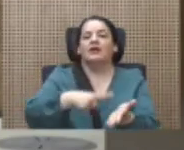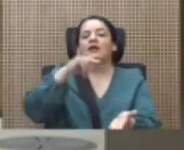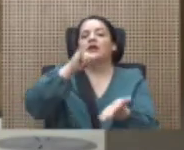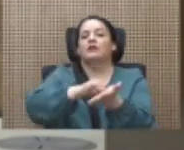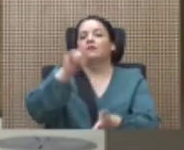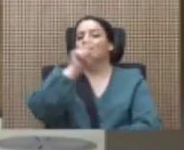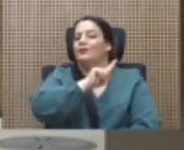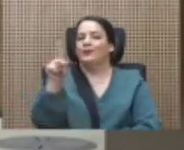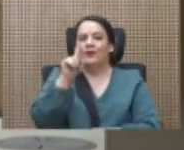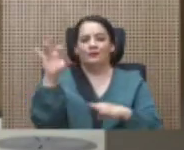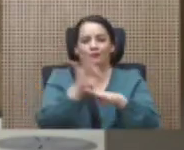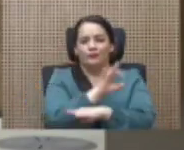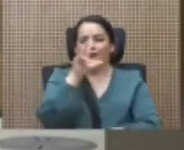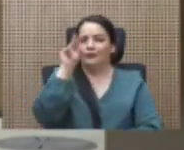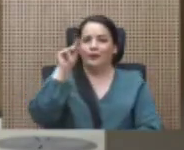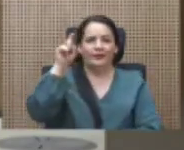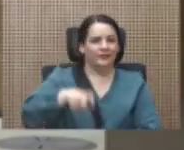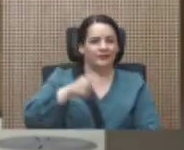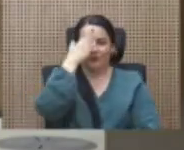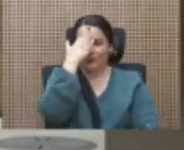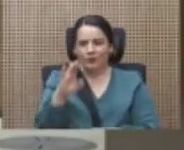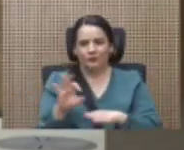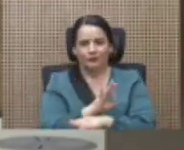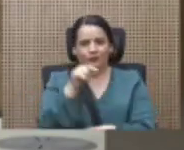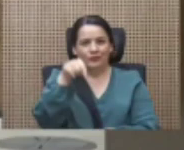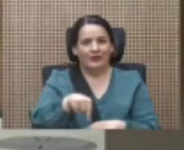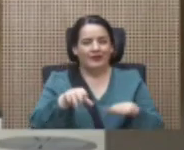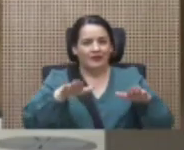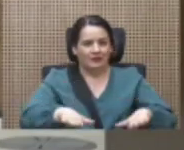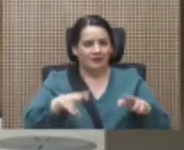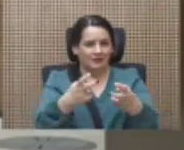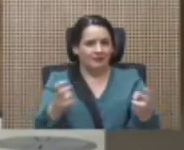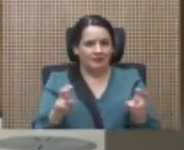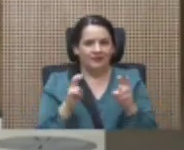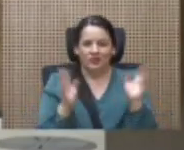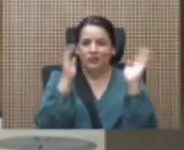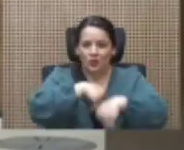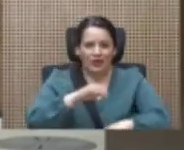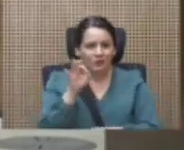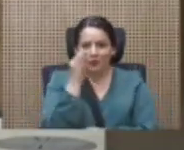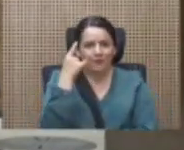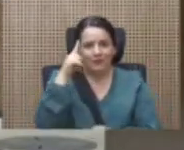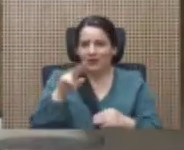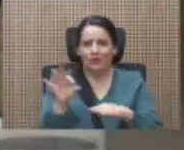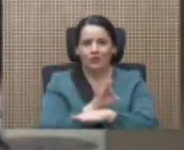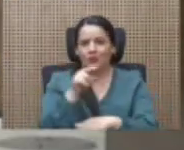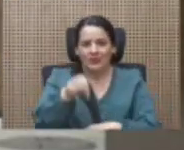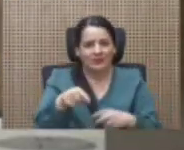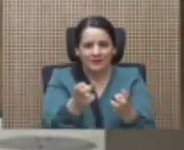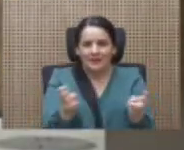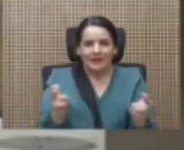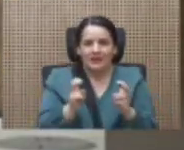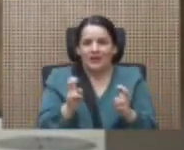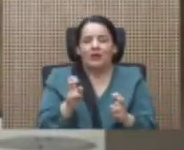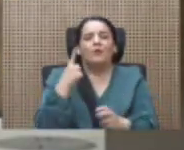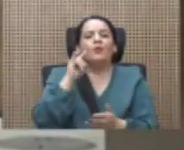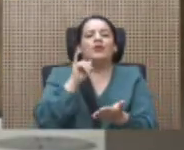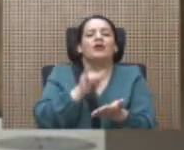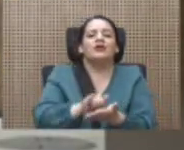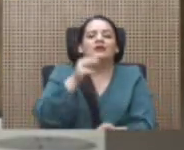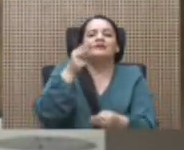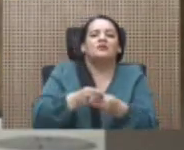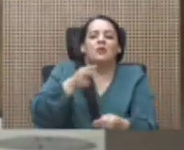por qué funcionar en este plenario no tiene formas para funcionar en este plenario es por eso que se llama un plenario